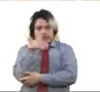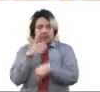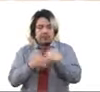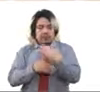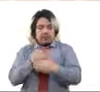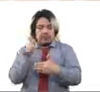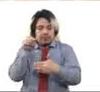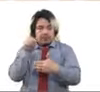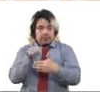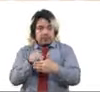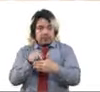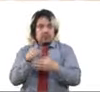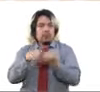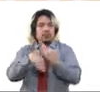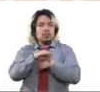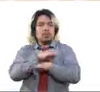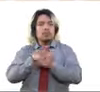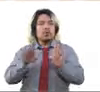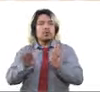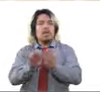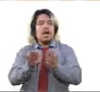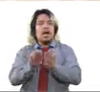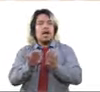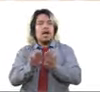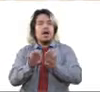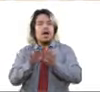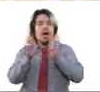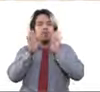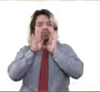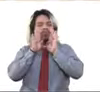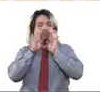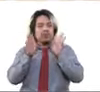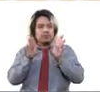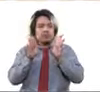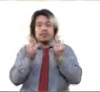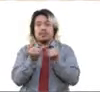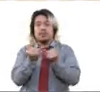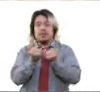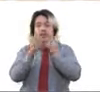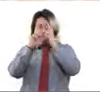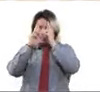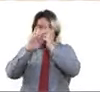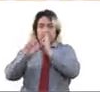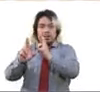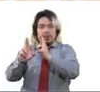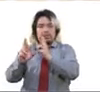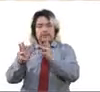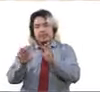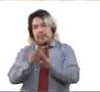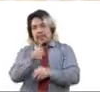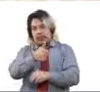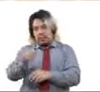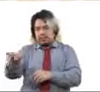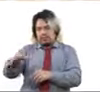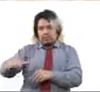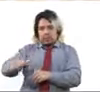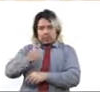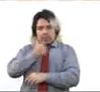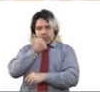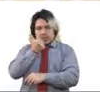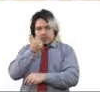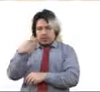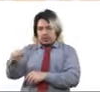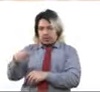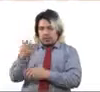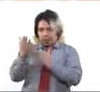sea nuevamente transparente y sobre todo respete sus trayectorias académicas, la experiencia